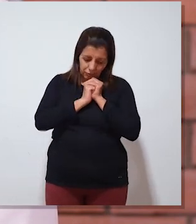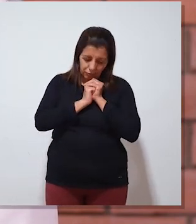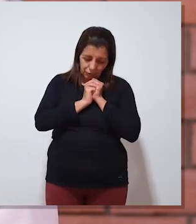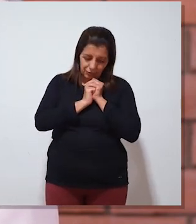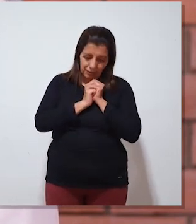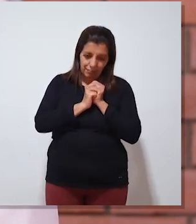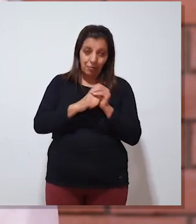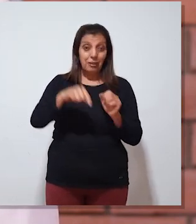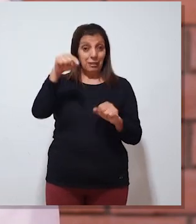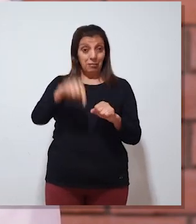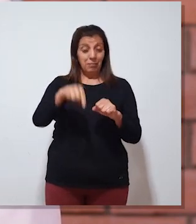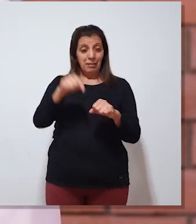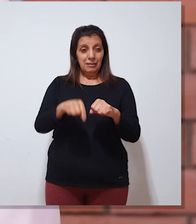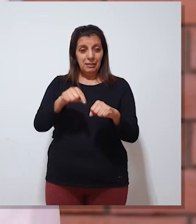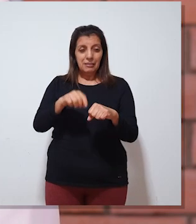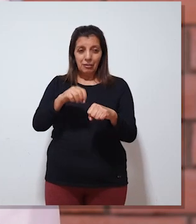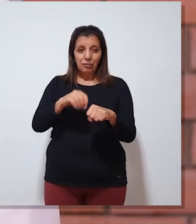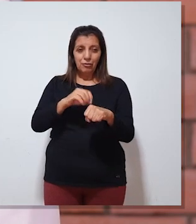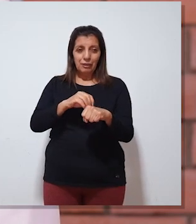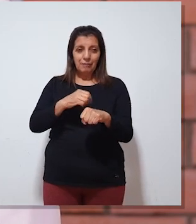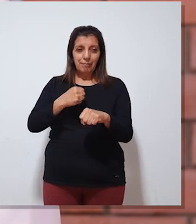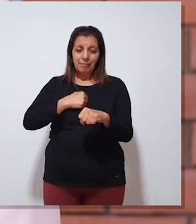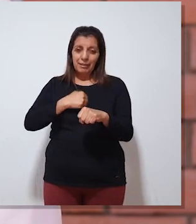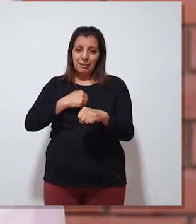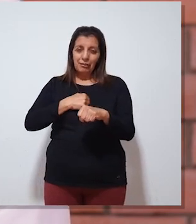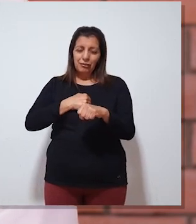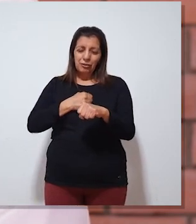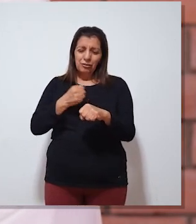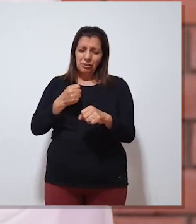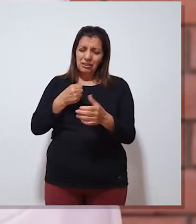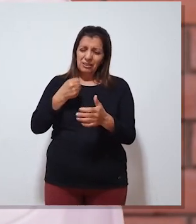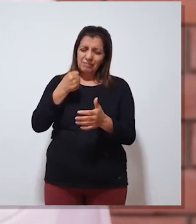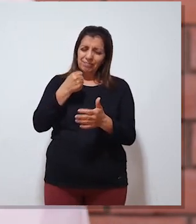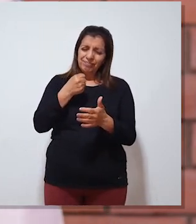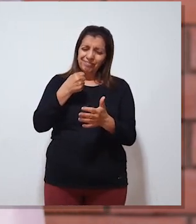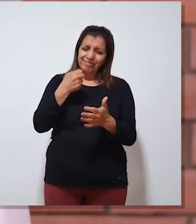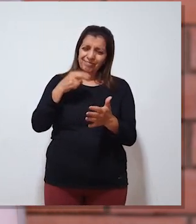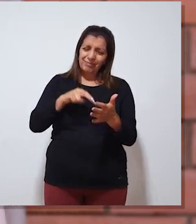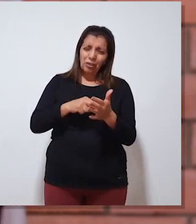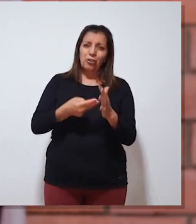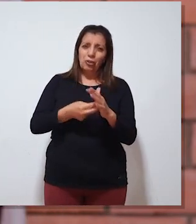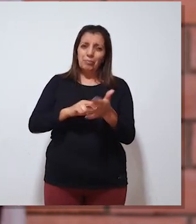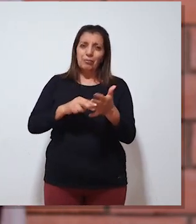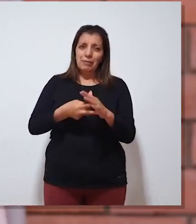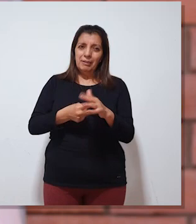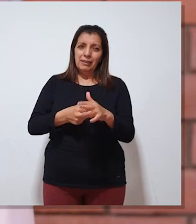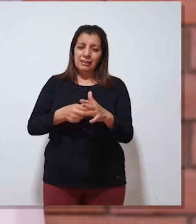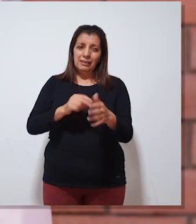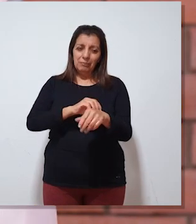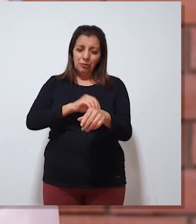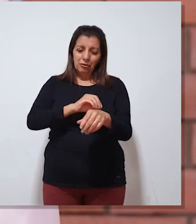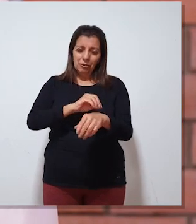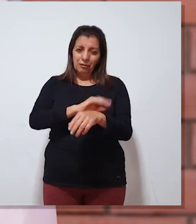duro y exigente para los creyentes, siempre pediremos el Espíritu Santo junto a María